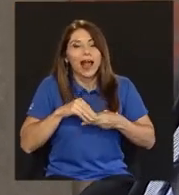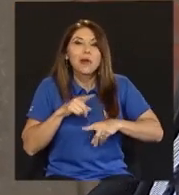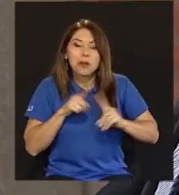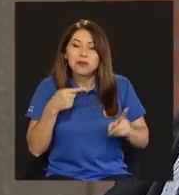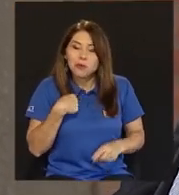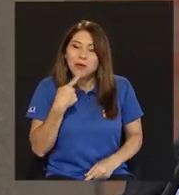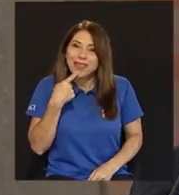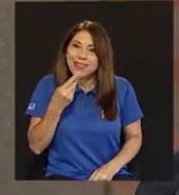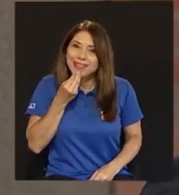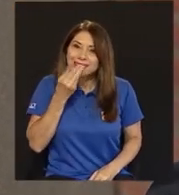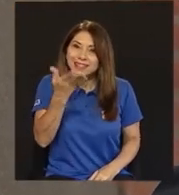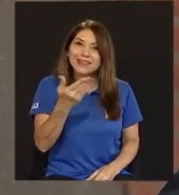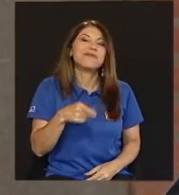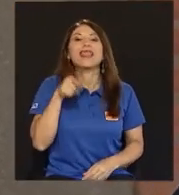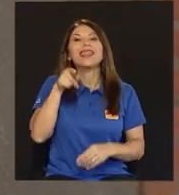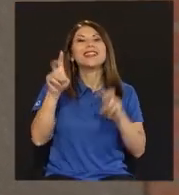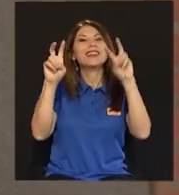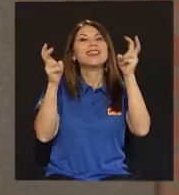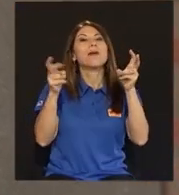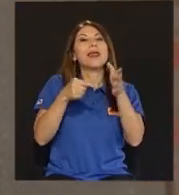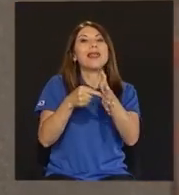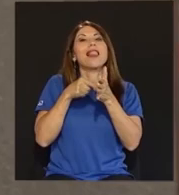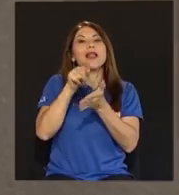tema de metas de inflación.